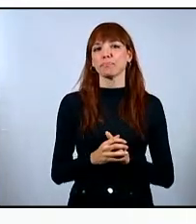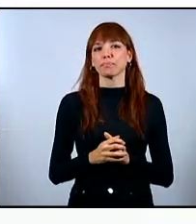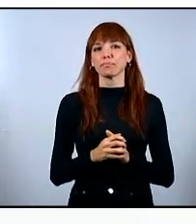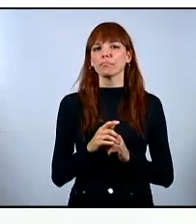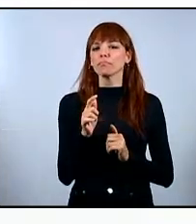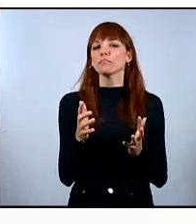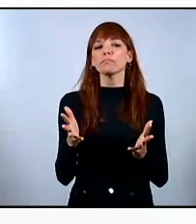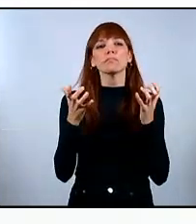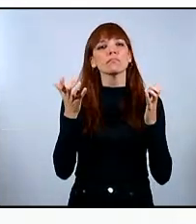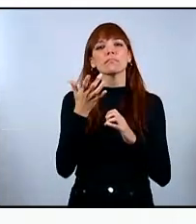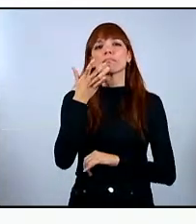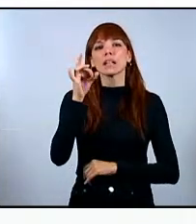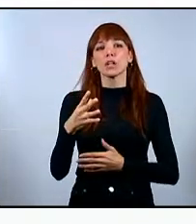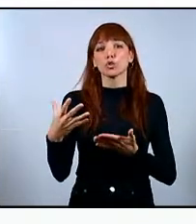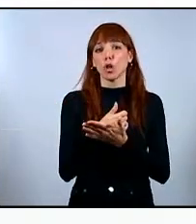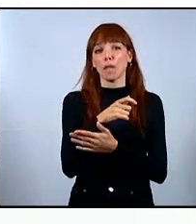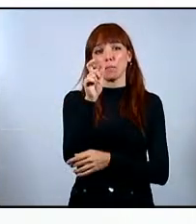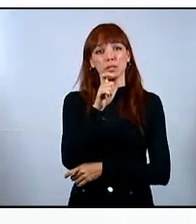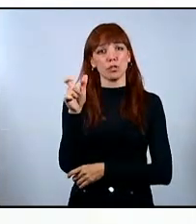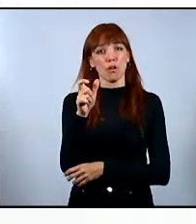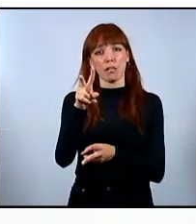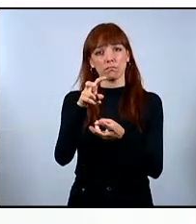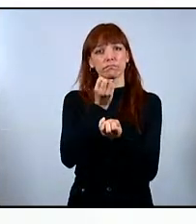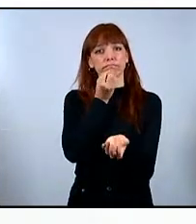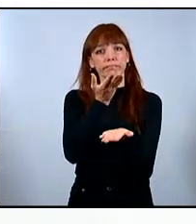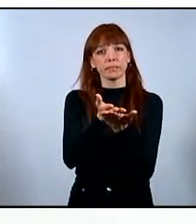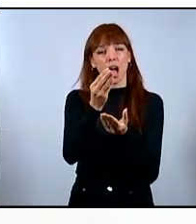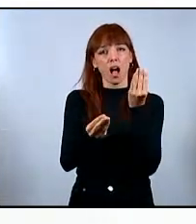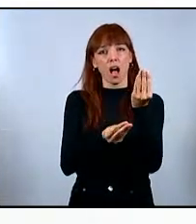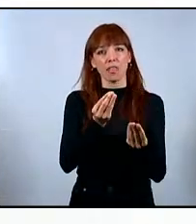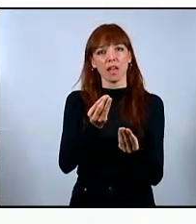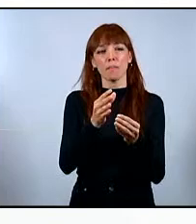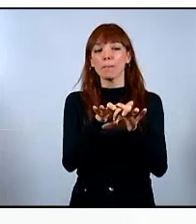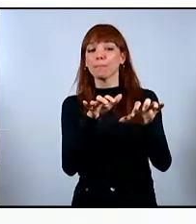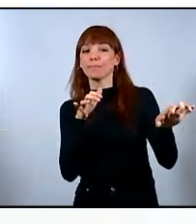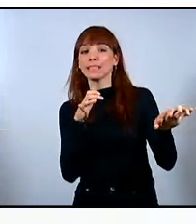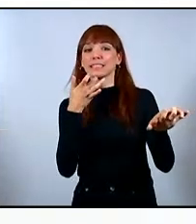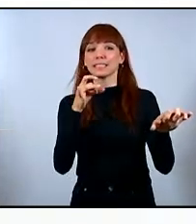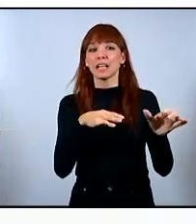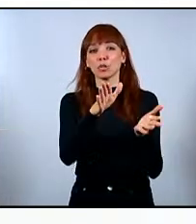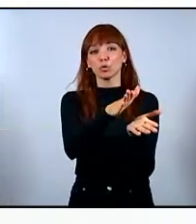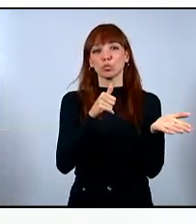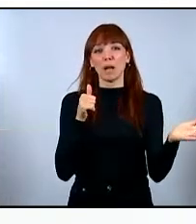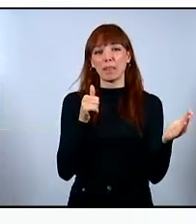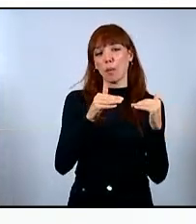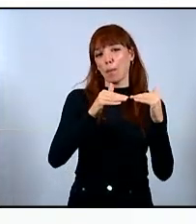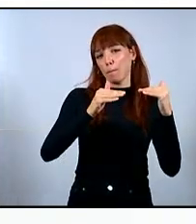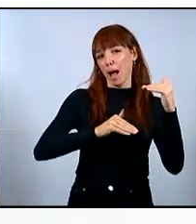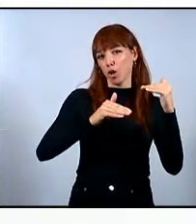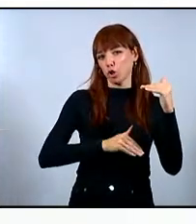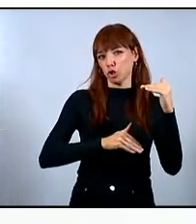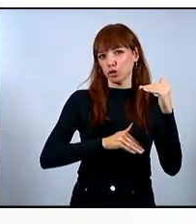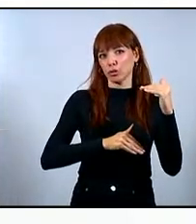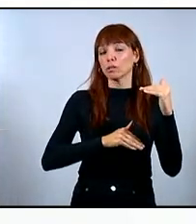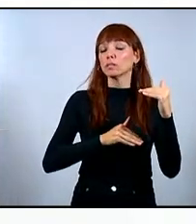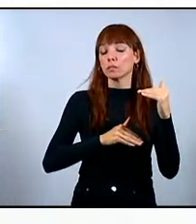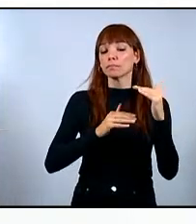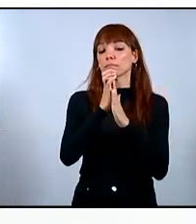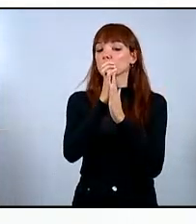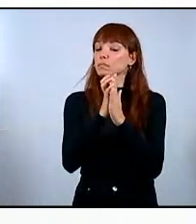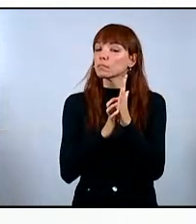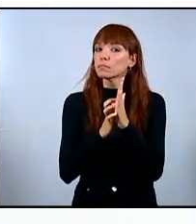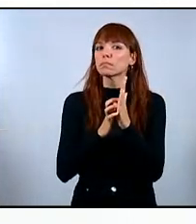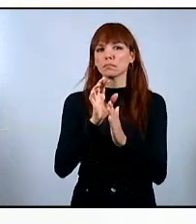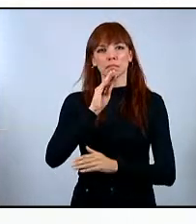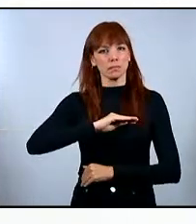beneficiar a todos los contribuyentes, pero lo hará en mayor medida a las rentas medias y bajas. Hemos reducido considerablemente